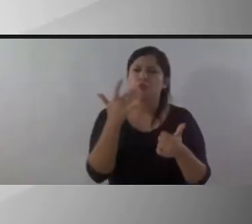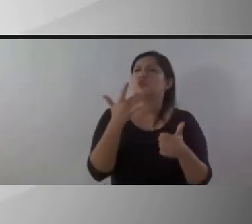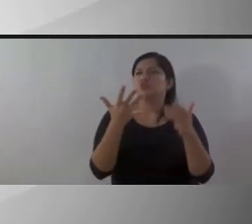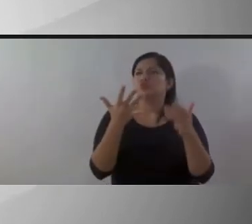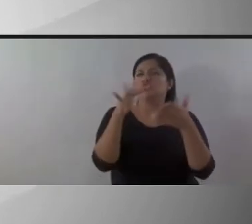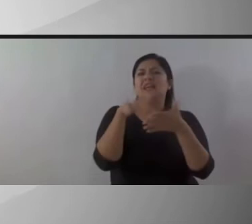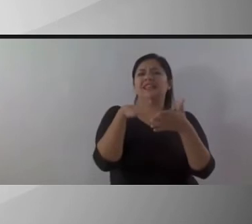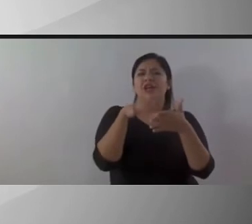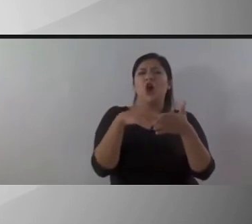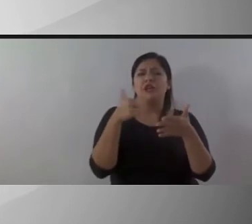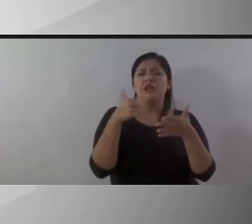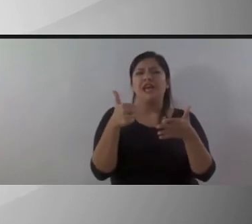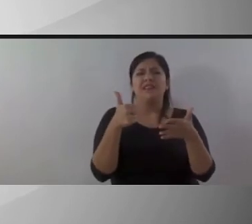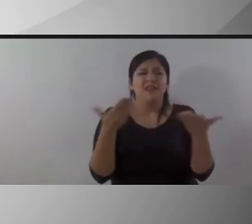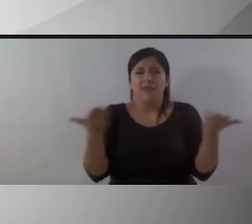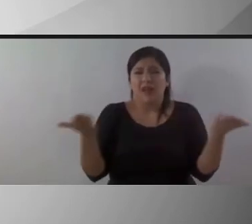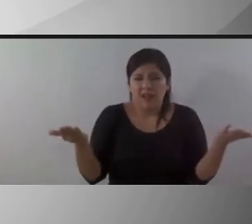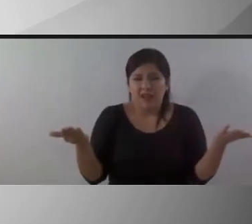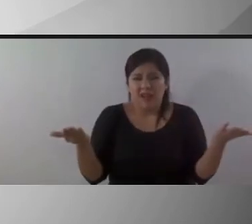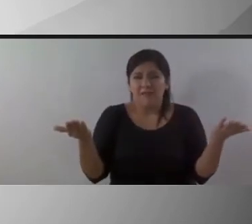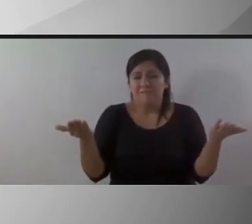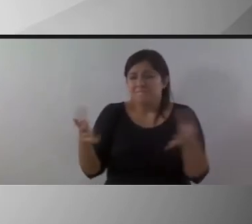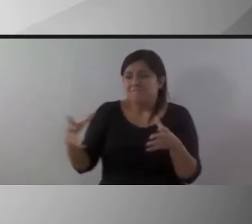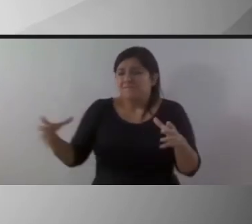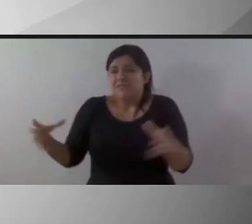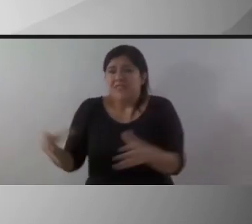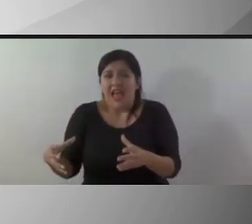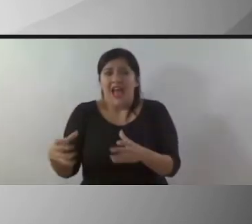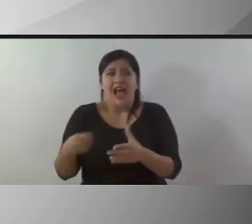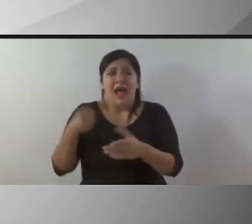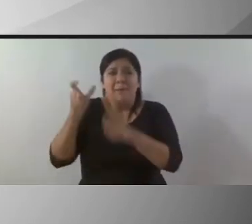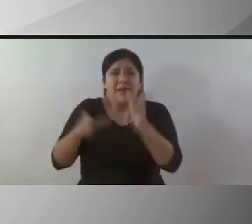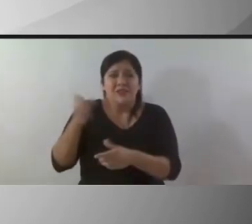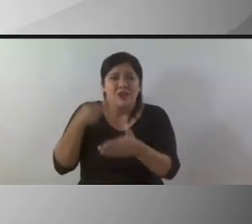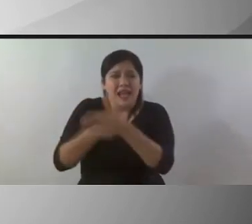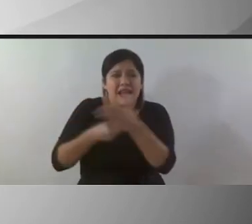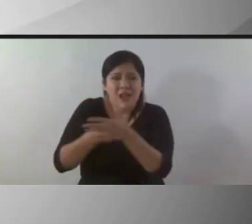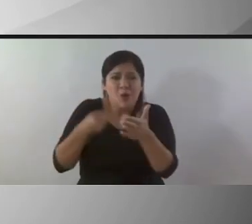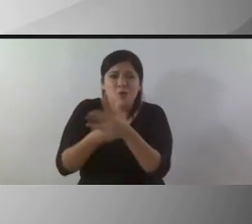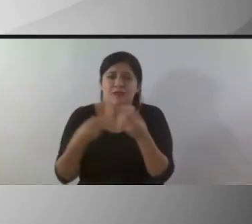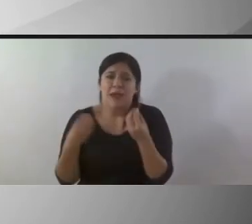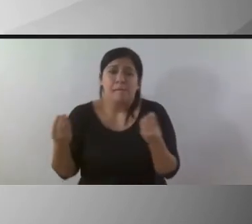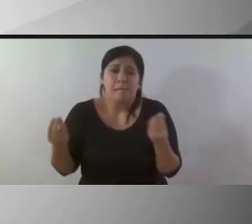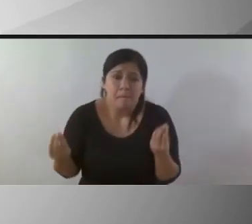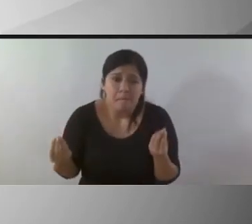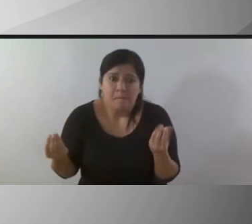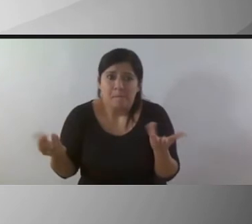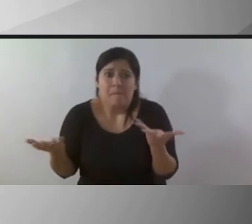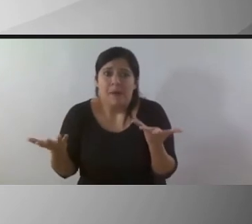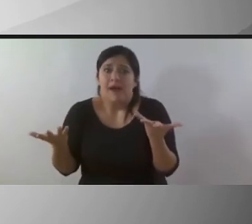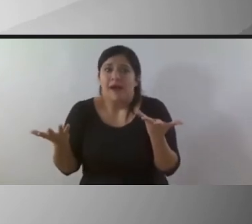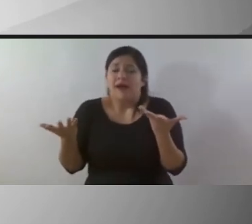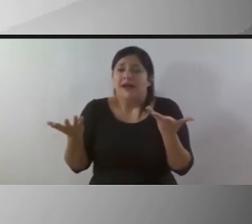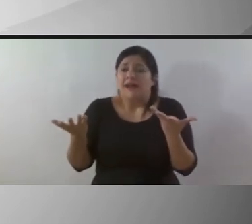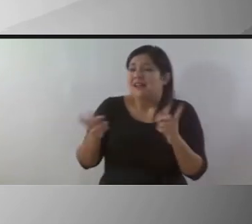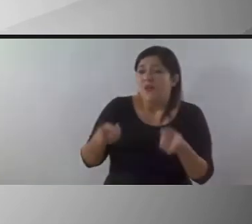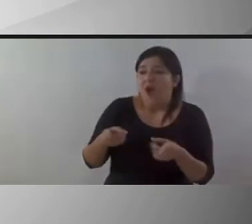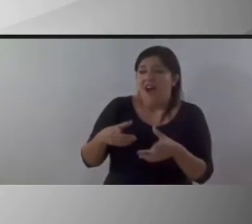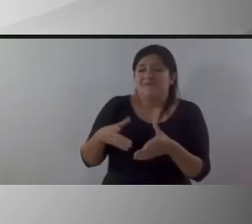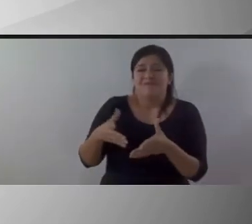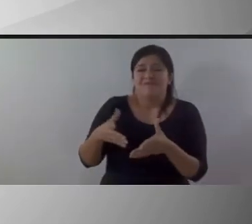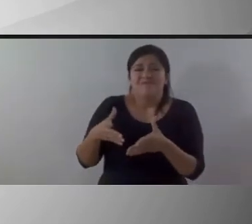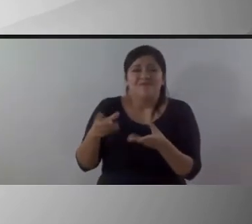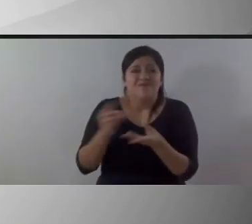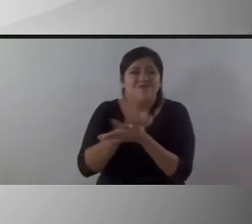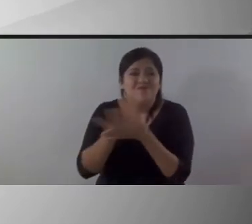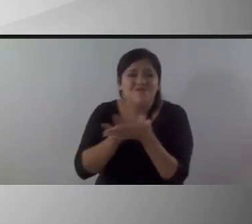realidad sirve de muy poco para el activismo, salvo, digamos, para el trabajo de